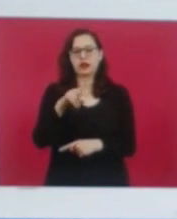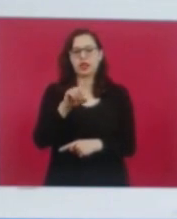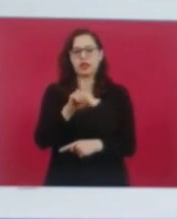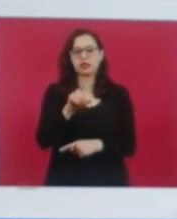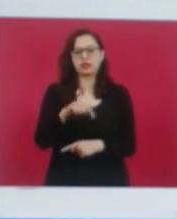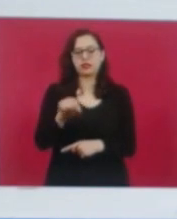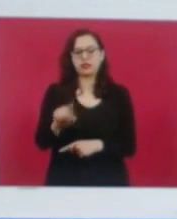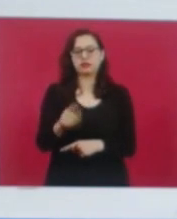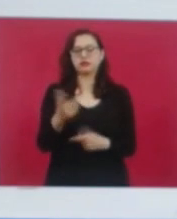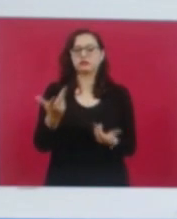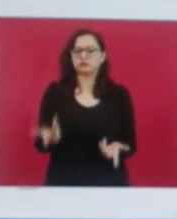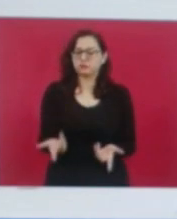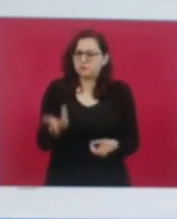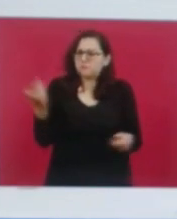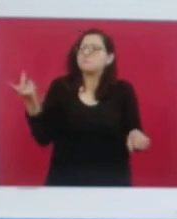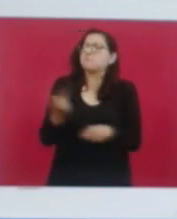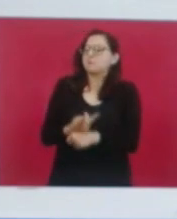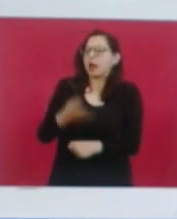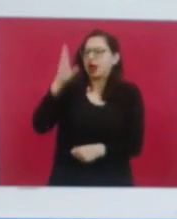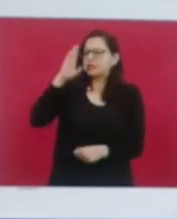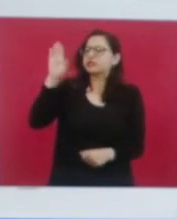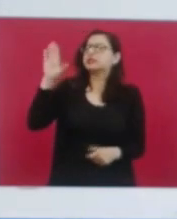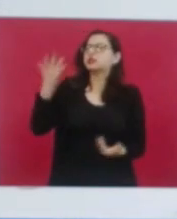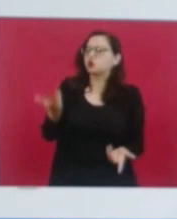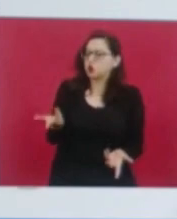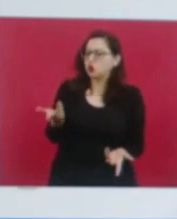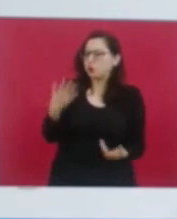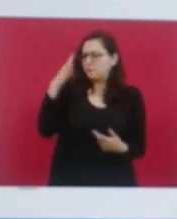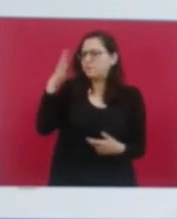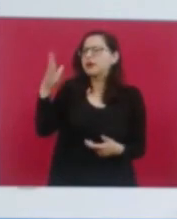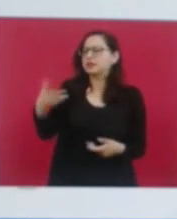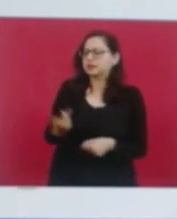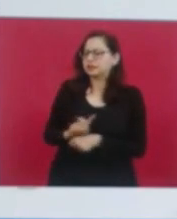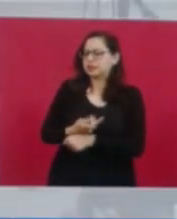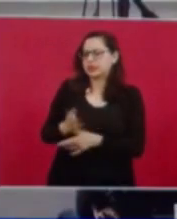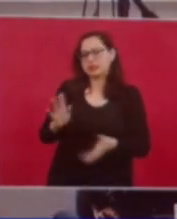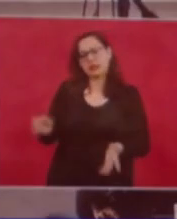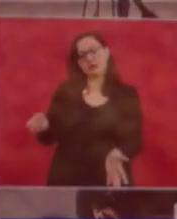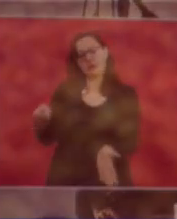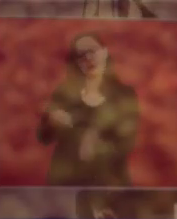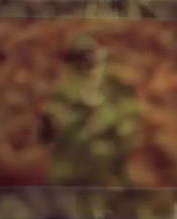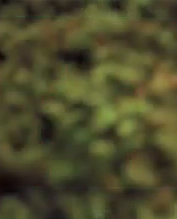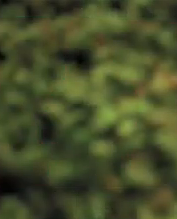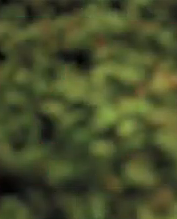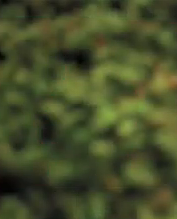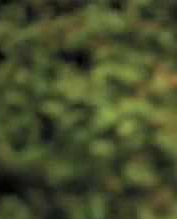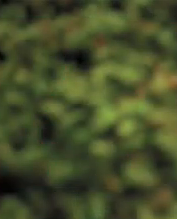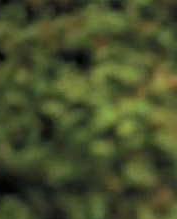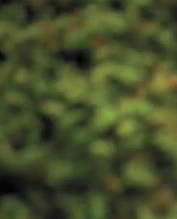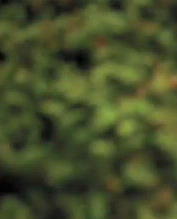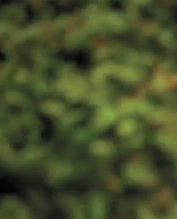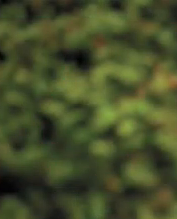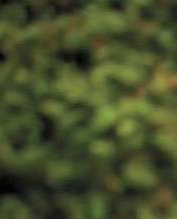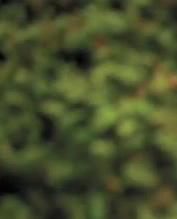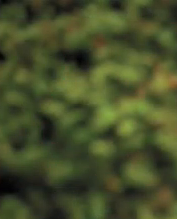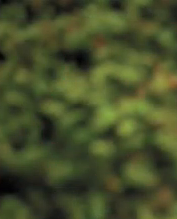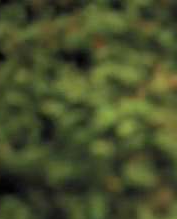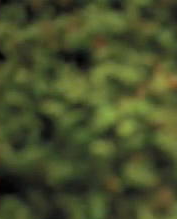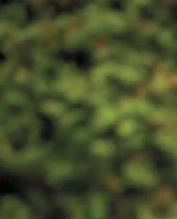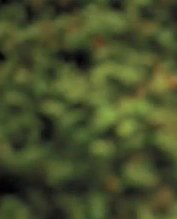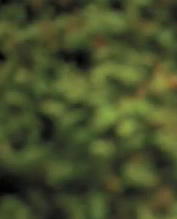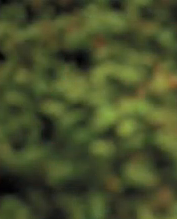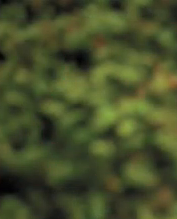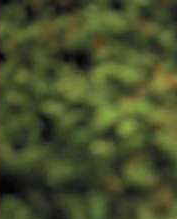a los norteamericanos sería una conexión miami cancún riviera maya para dárselos a los gringos